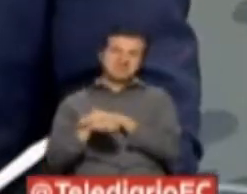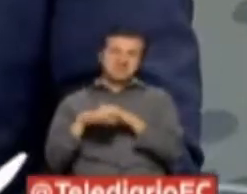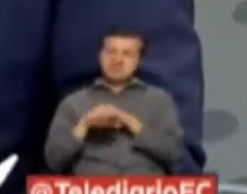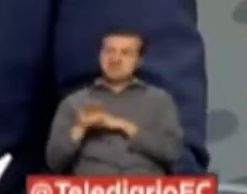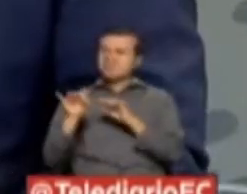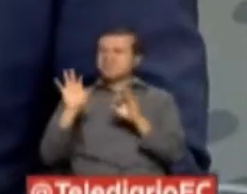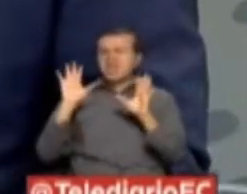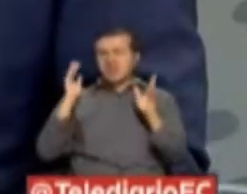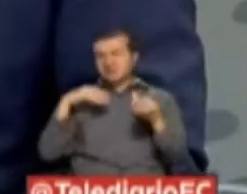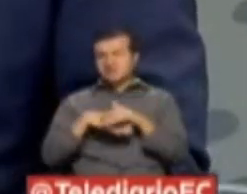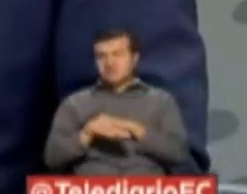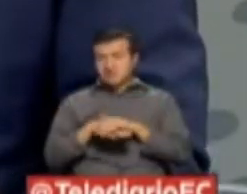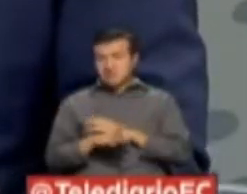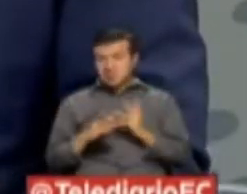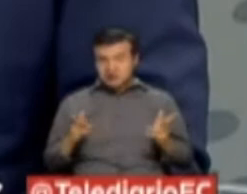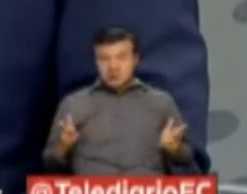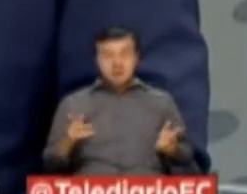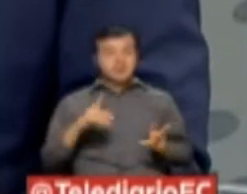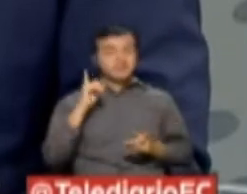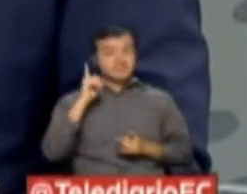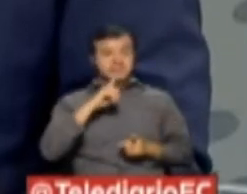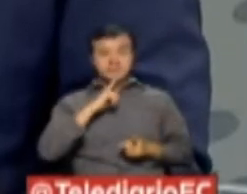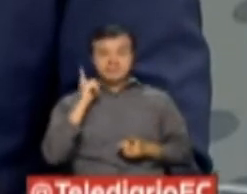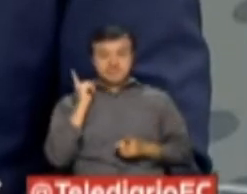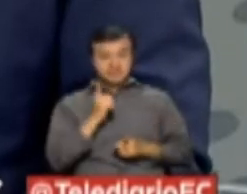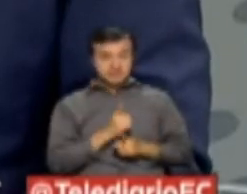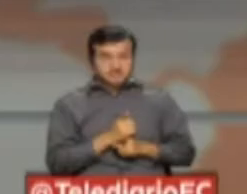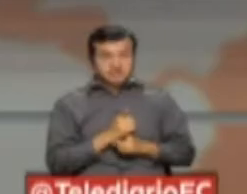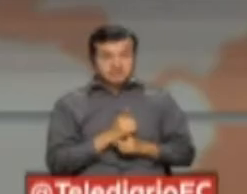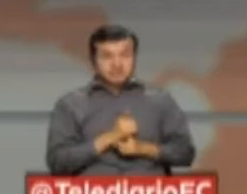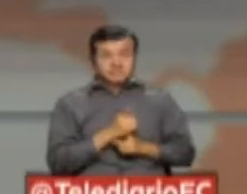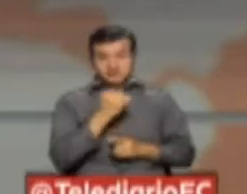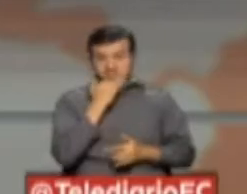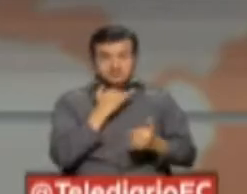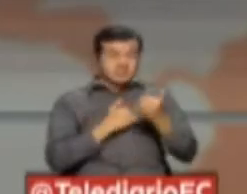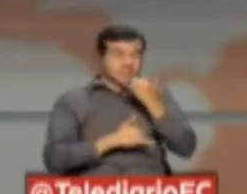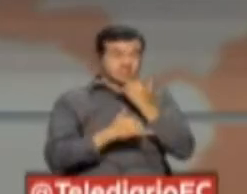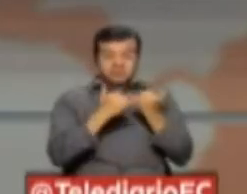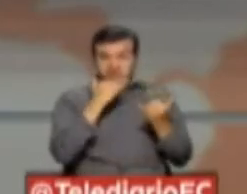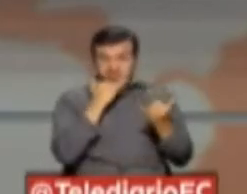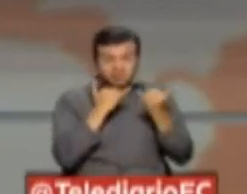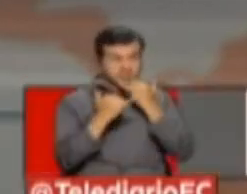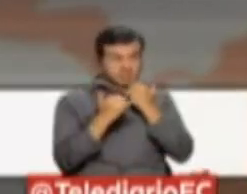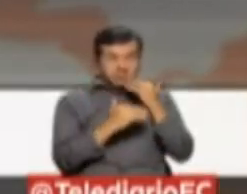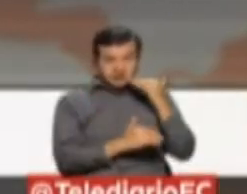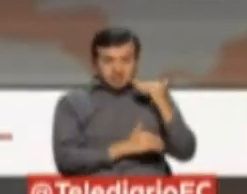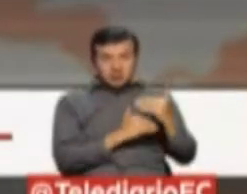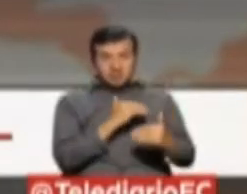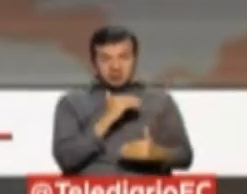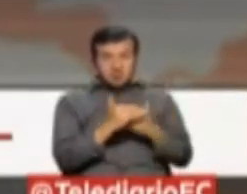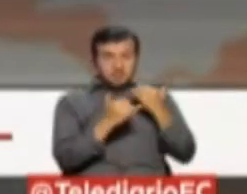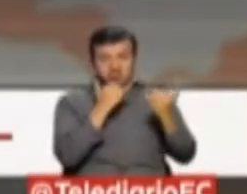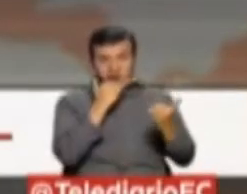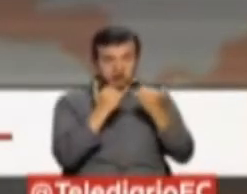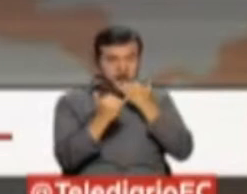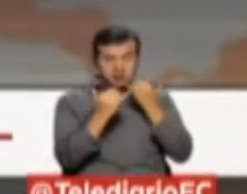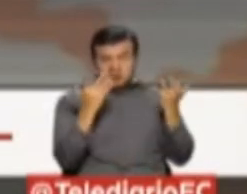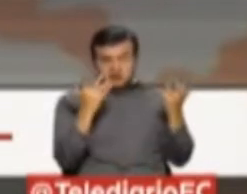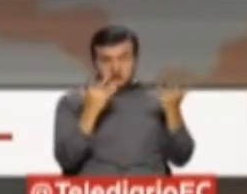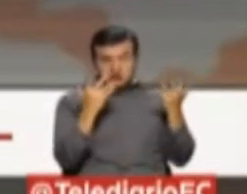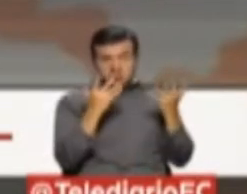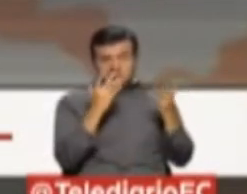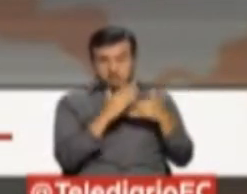dar explicaciones efectivamente y ahí es donde tenemos las primeras falencias y reitero vamos viendo cómo se van violentando los